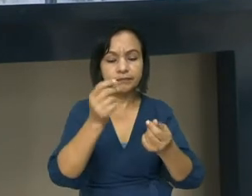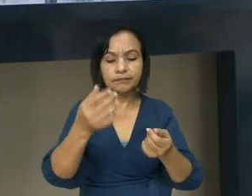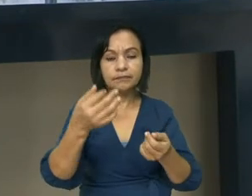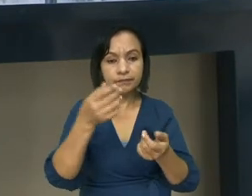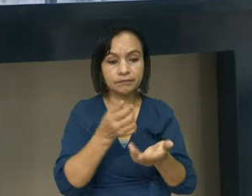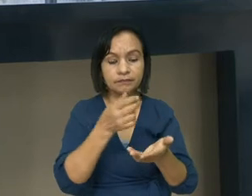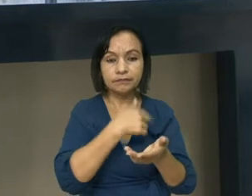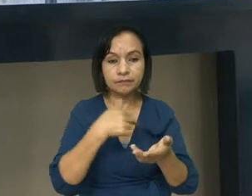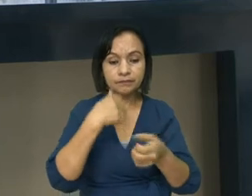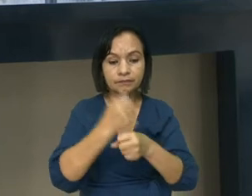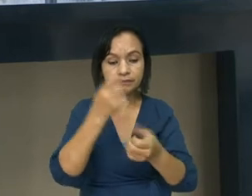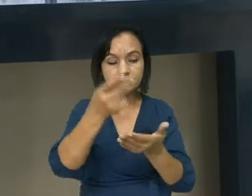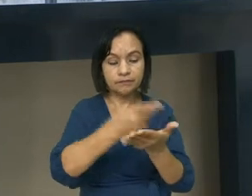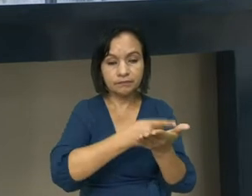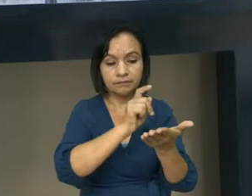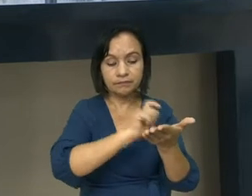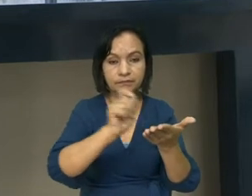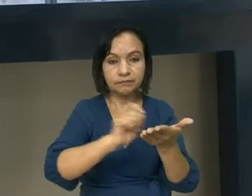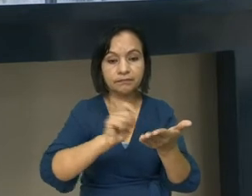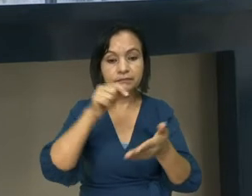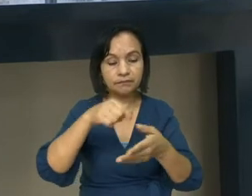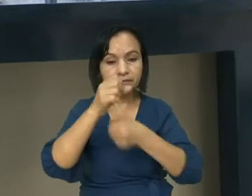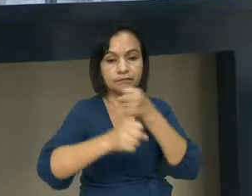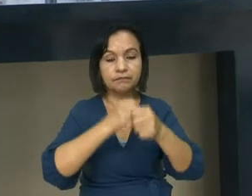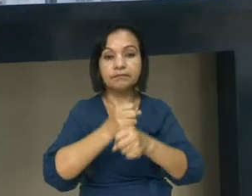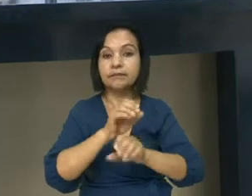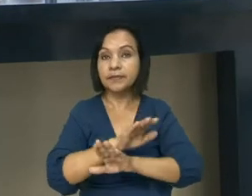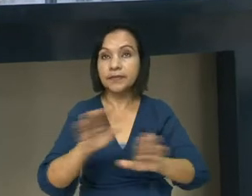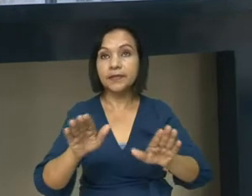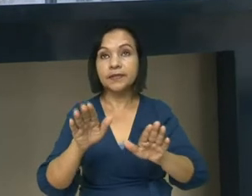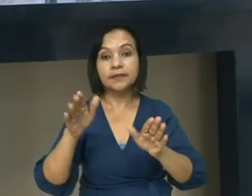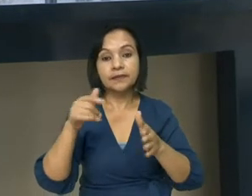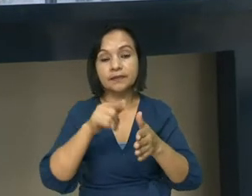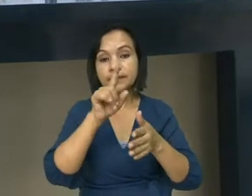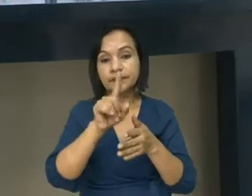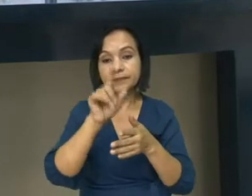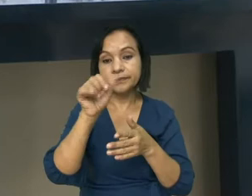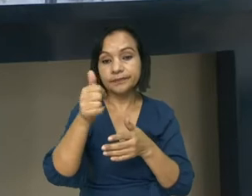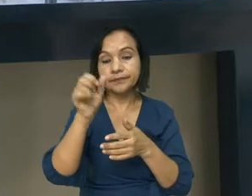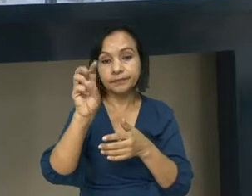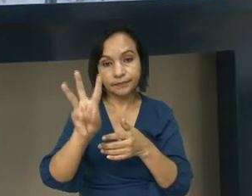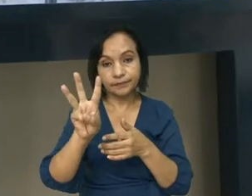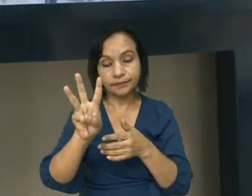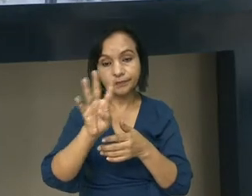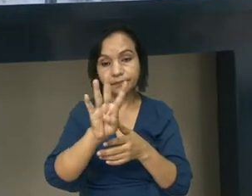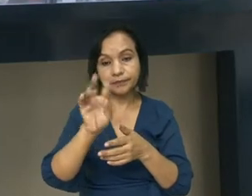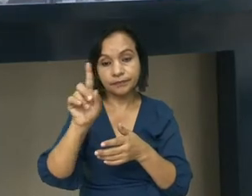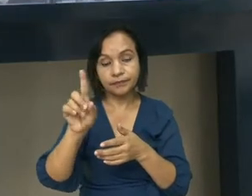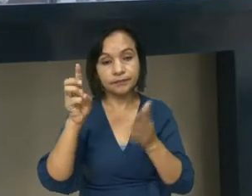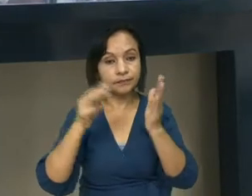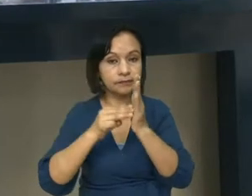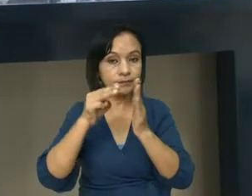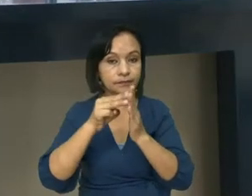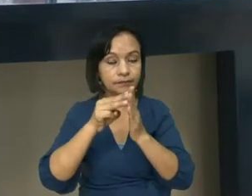para la formulación y van a estar en este año. Entonces también le agregamos a esos 163, 41 millones,